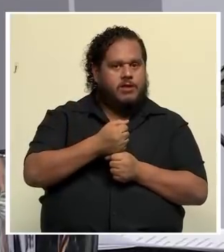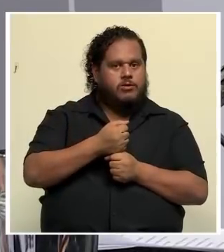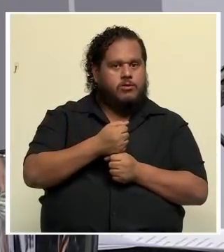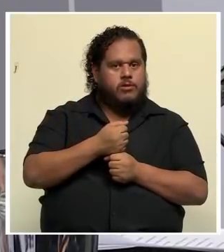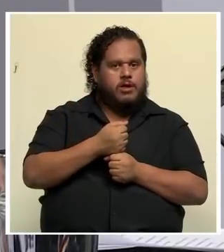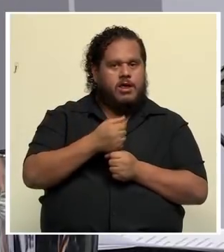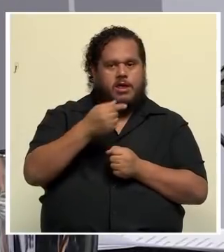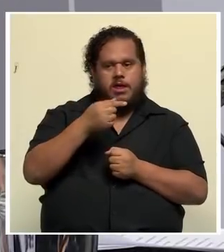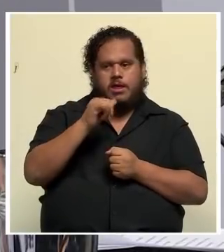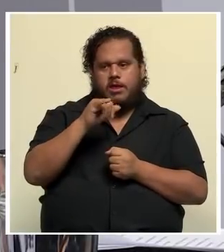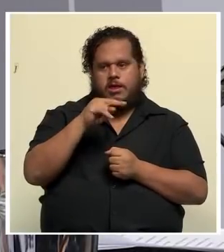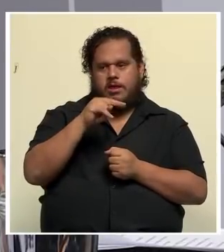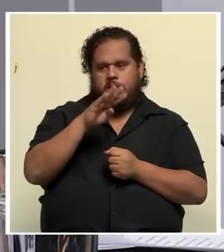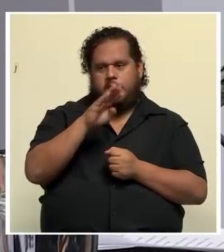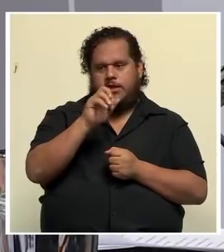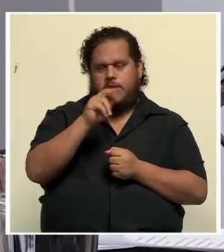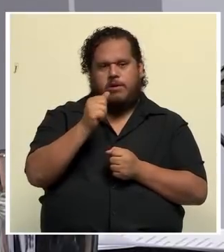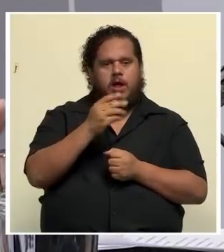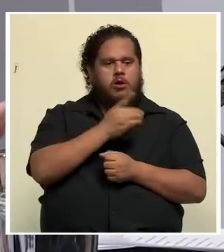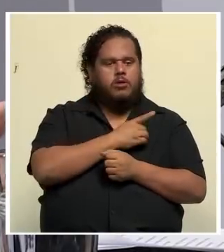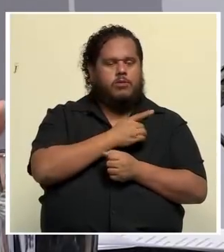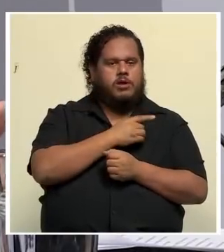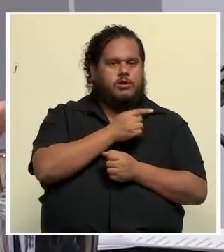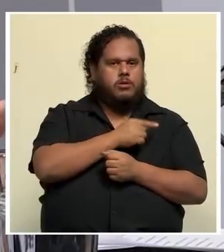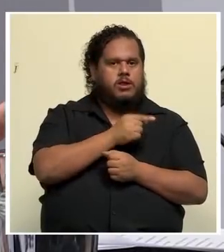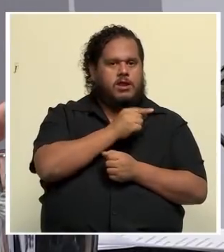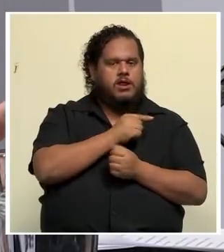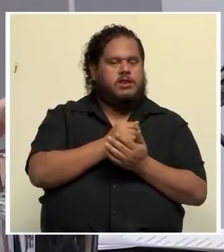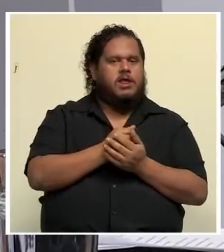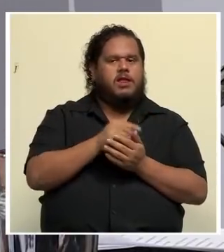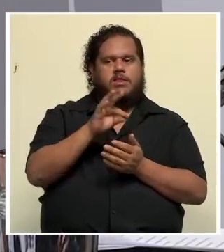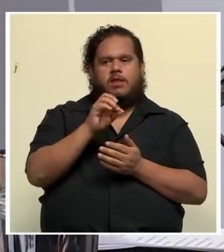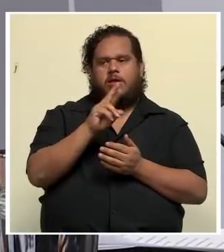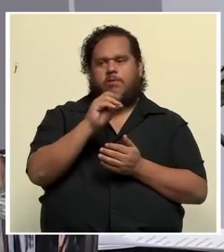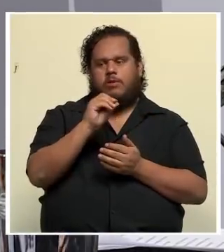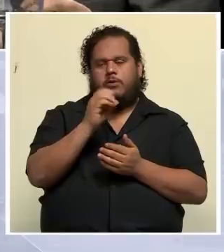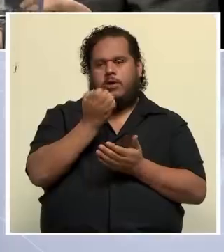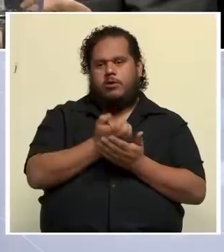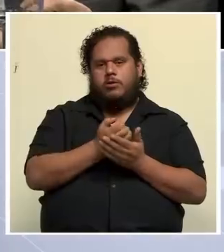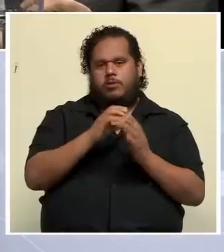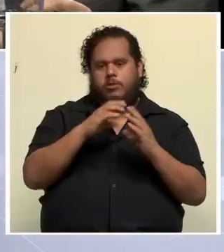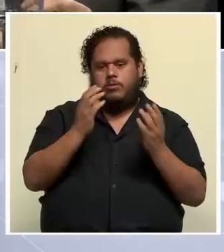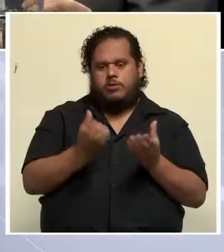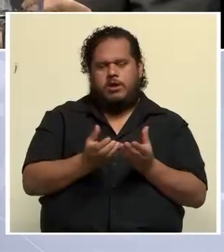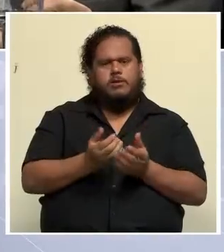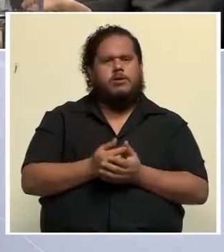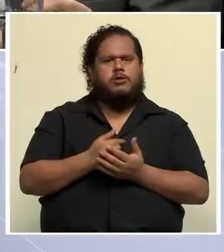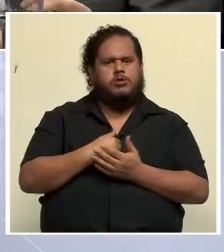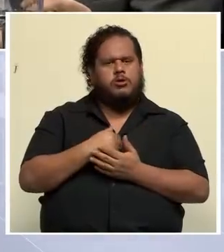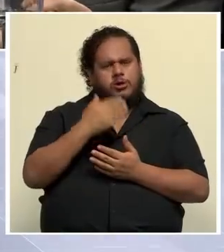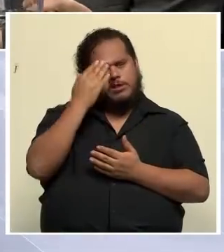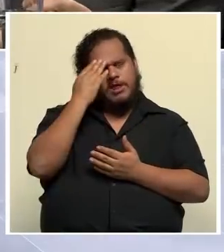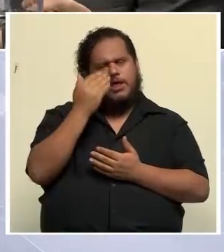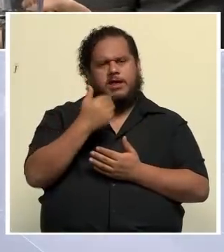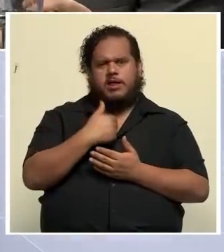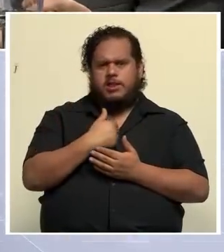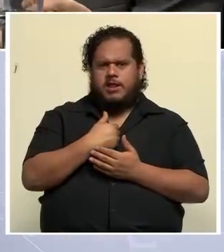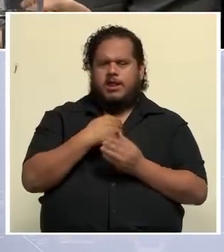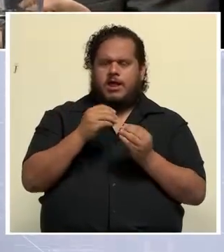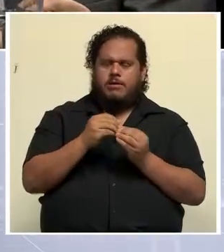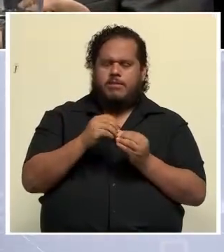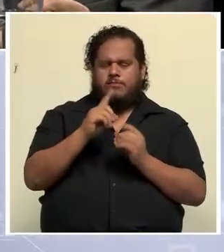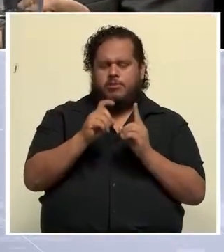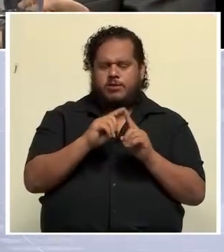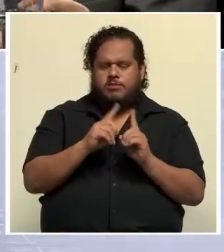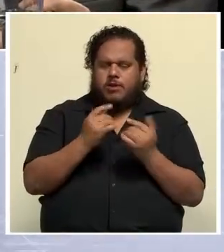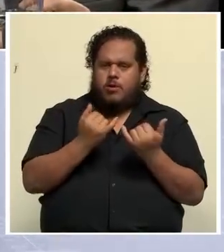en Ginebra como director gerente del Foro Económico Mundial. Yo reconozco que tenía otras preguntas de otros temas antes de llegar a esto, pero ya que